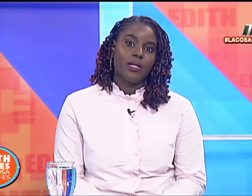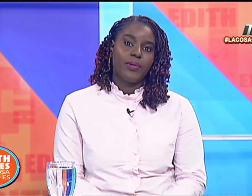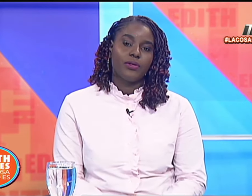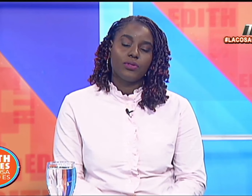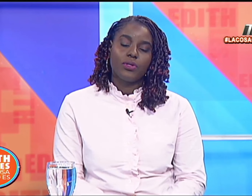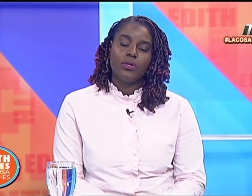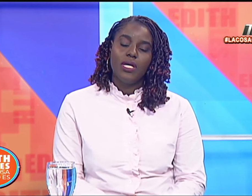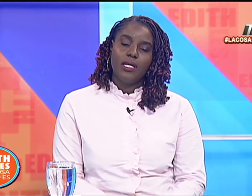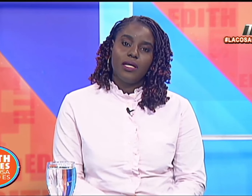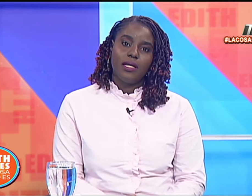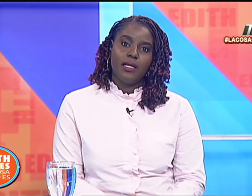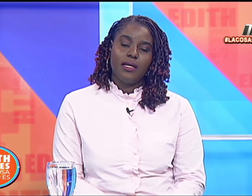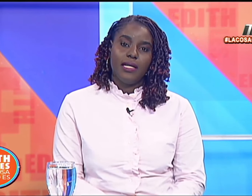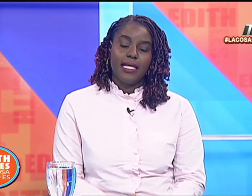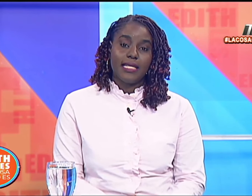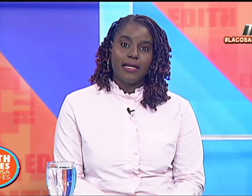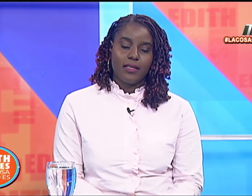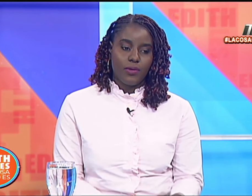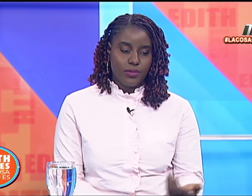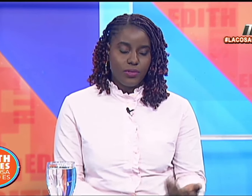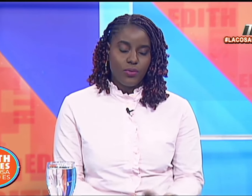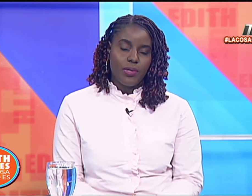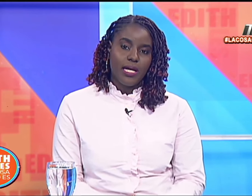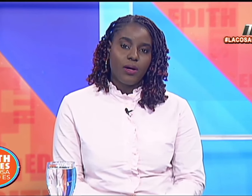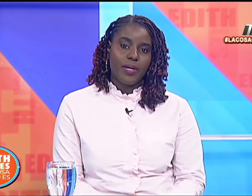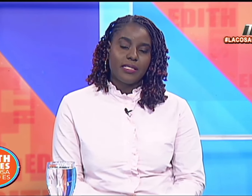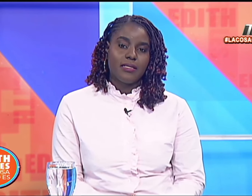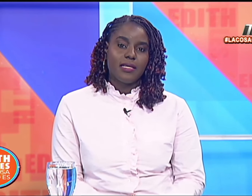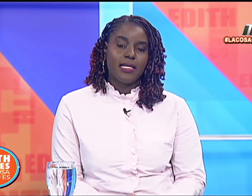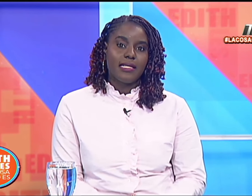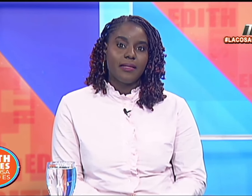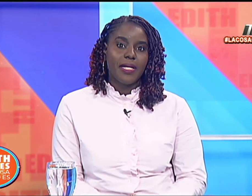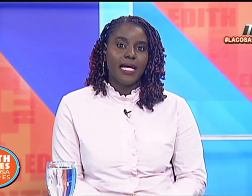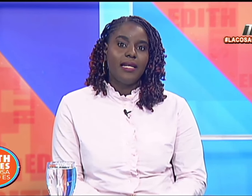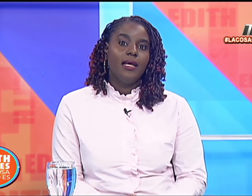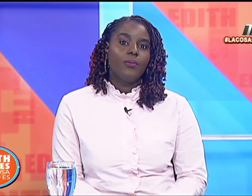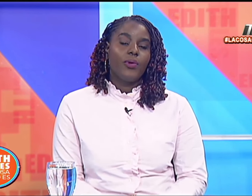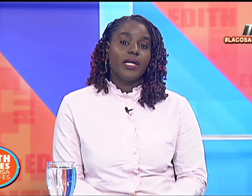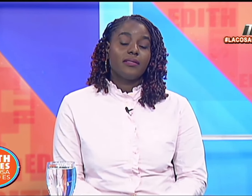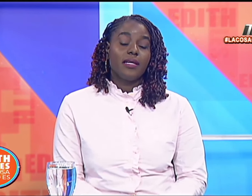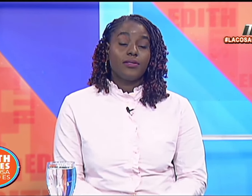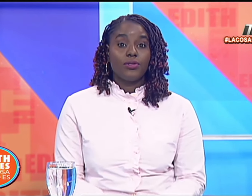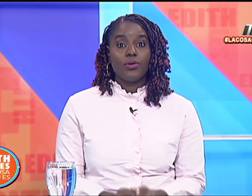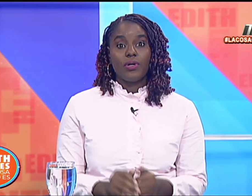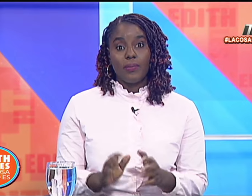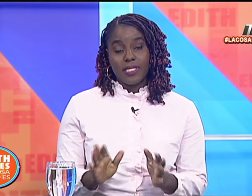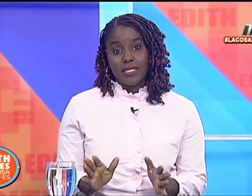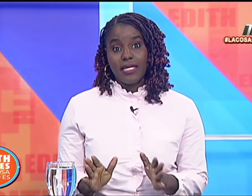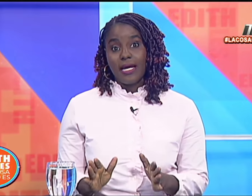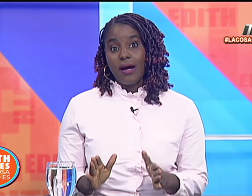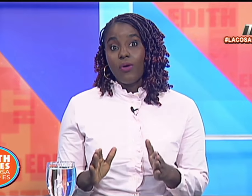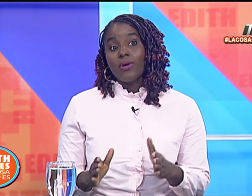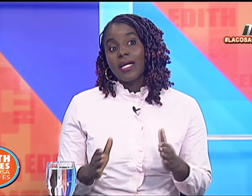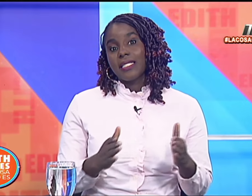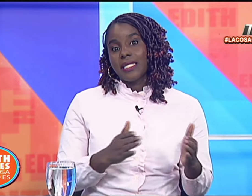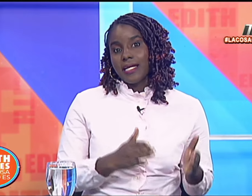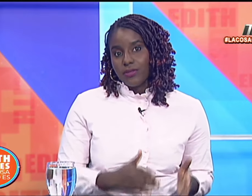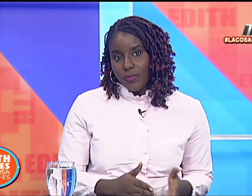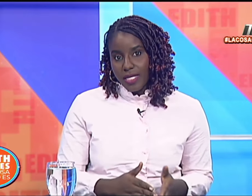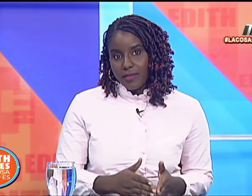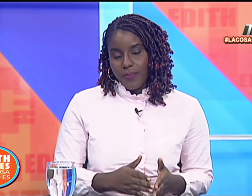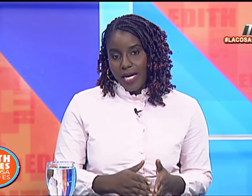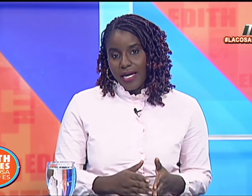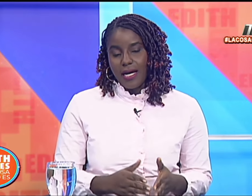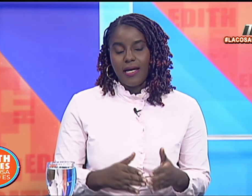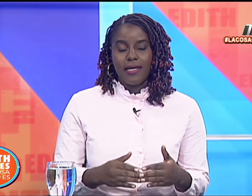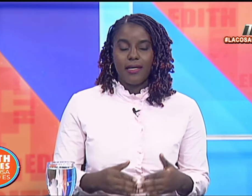cuando se le preguntó en la tarde, cuando estuvo en la comparecencia de la semanal, pues esto representará un retraso